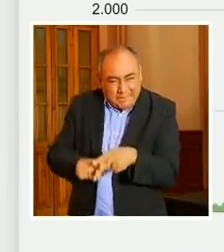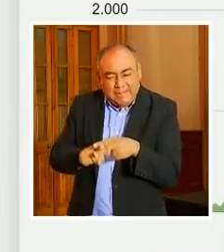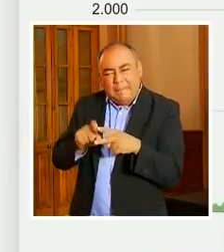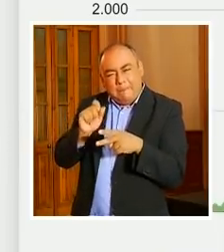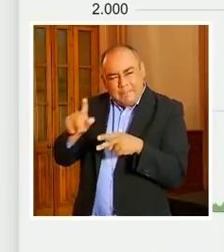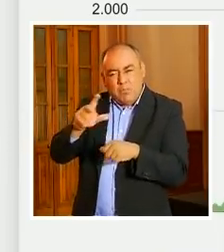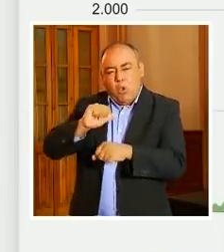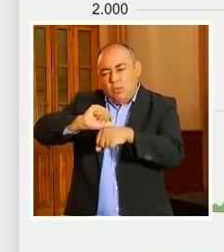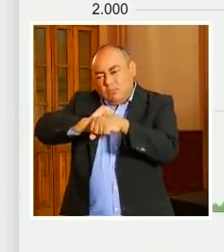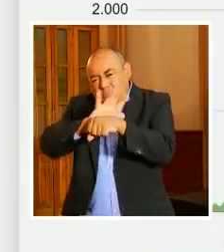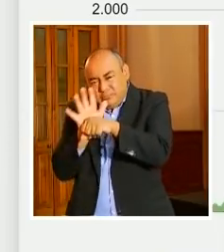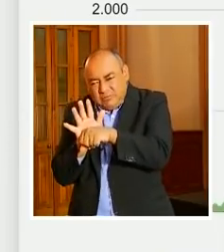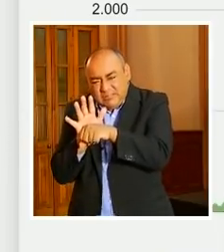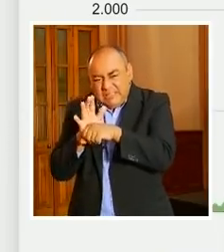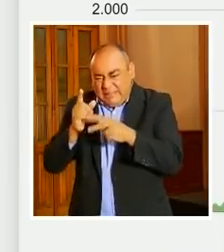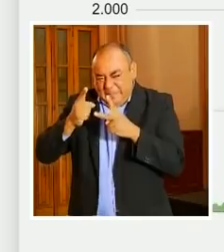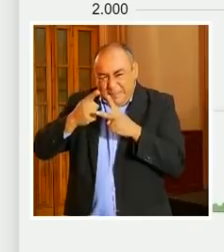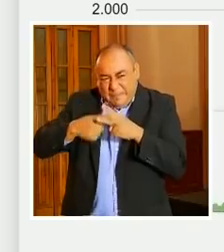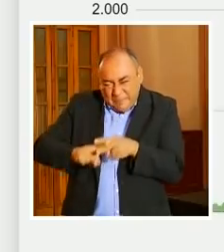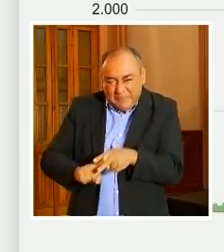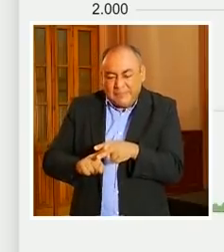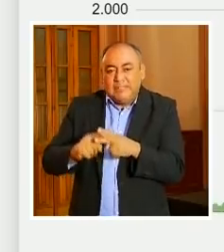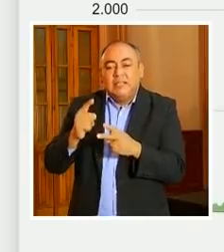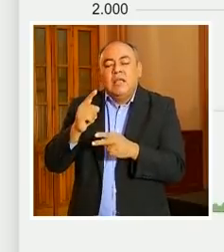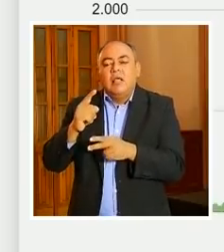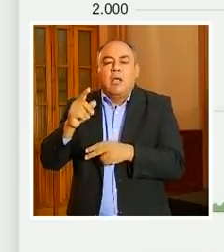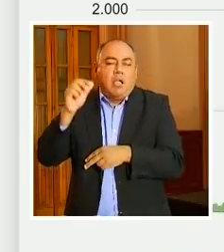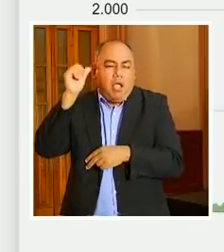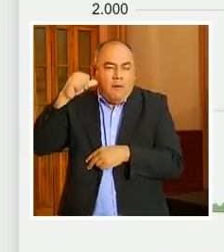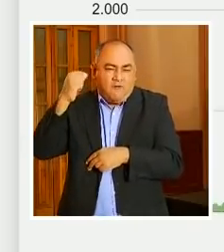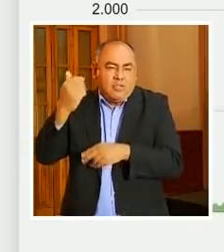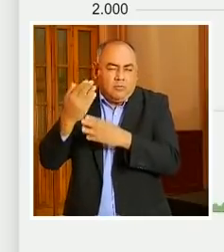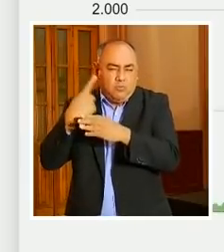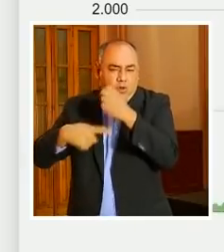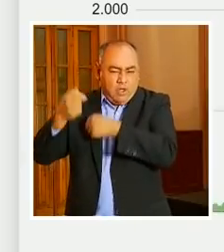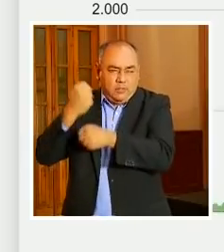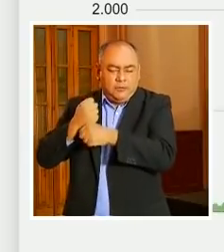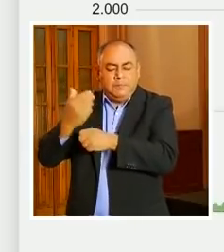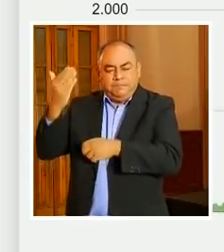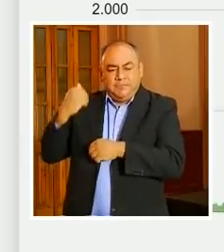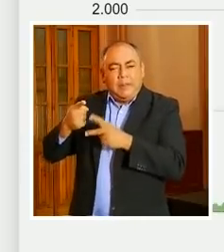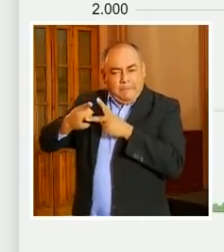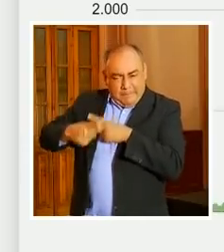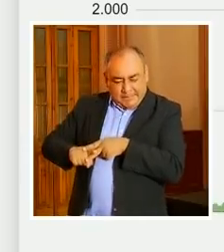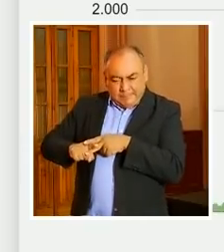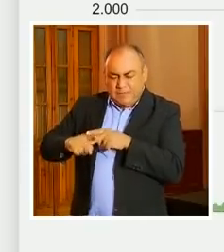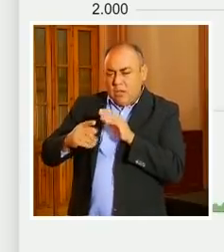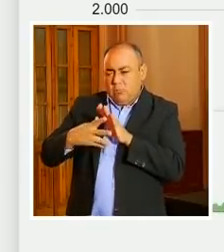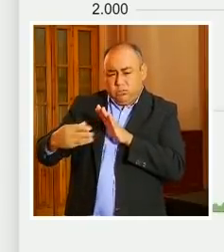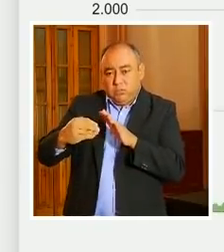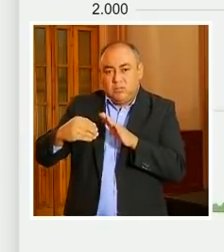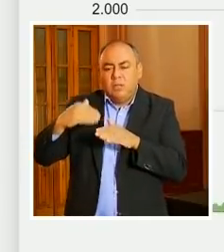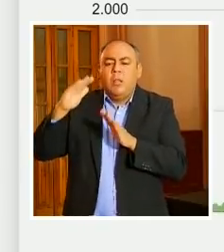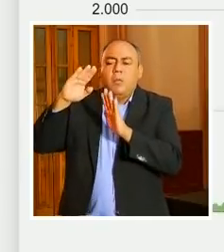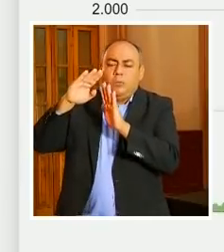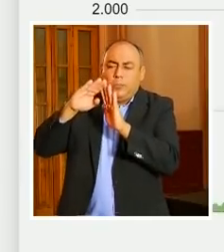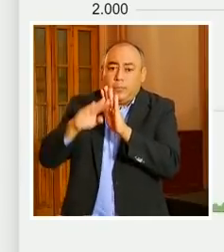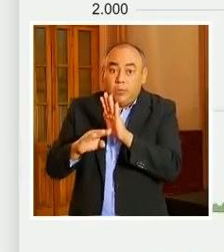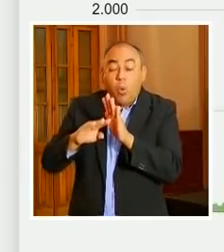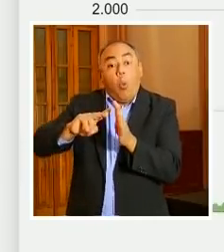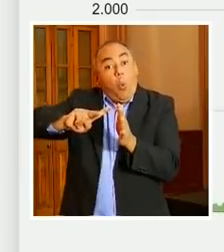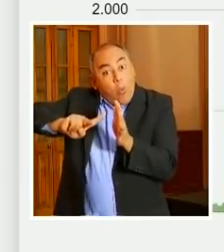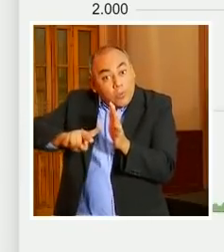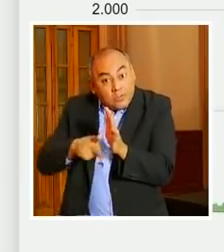en abril del año pasado, después en diciembre, bueno, en julio, después en